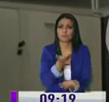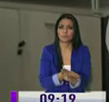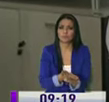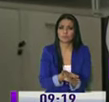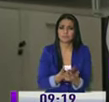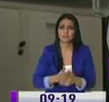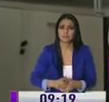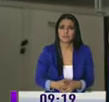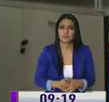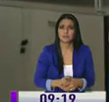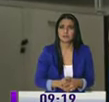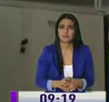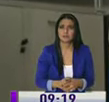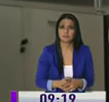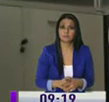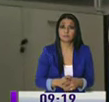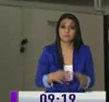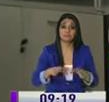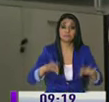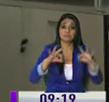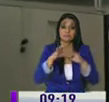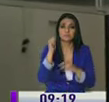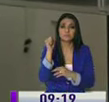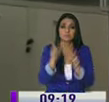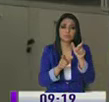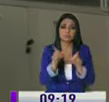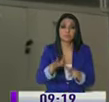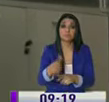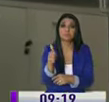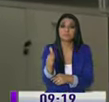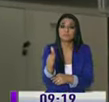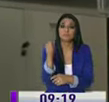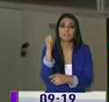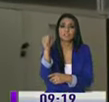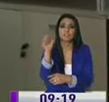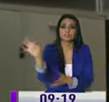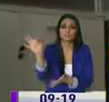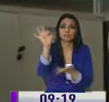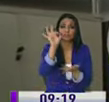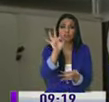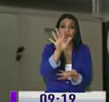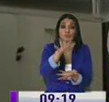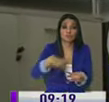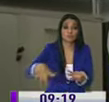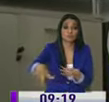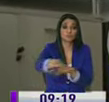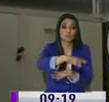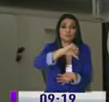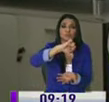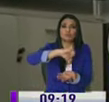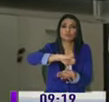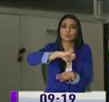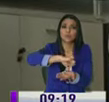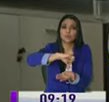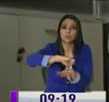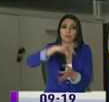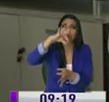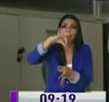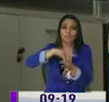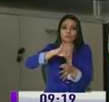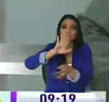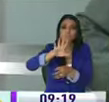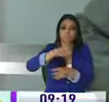afectación que se hace en derechos fundamentales ciudadanos y ciudadanas que en su jurisdicción territorial puedan votar por sus